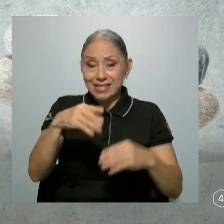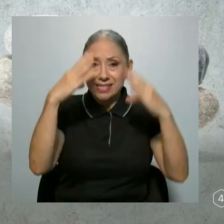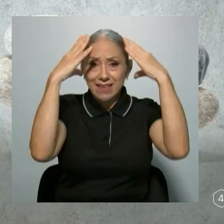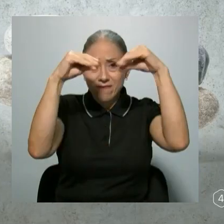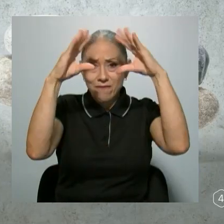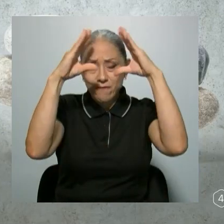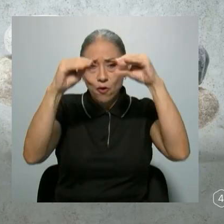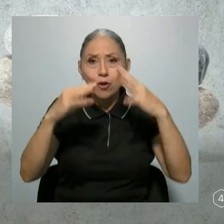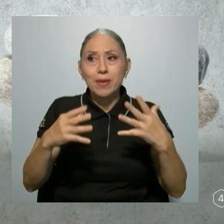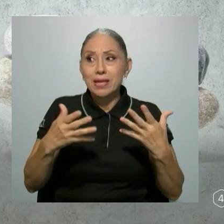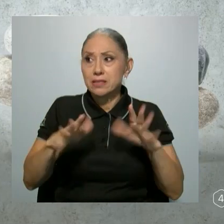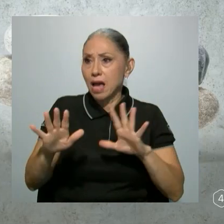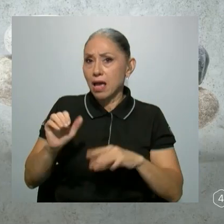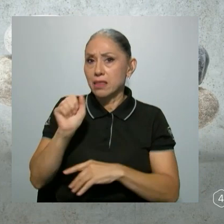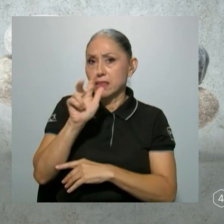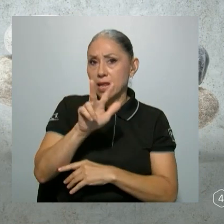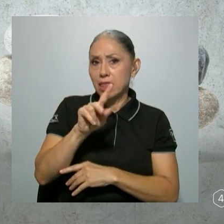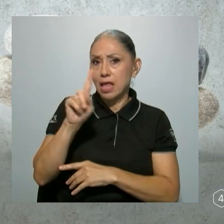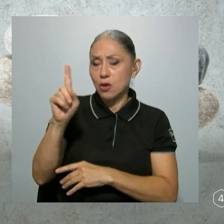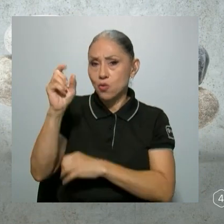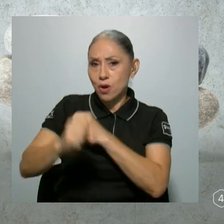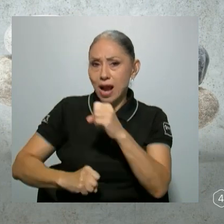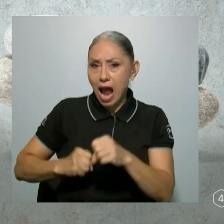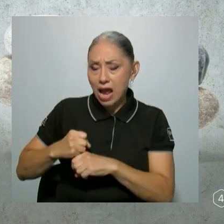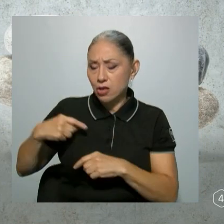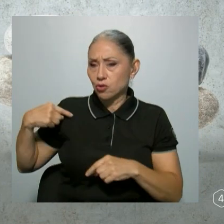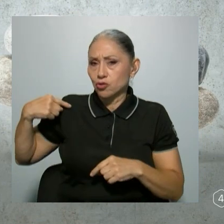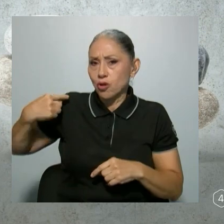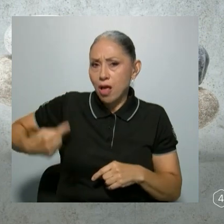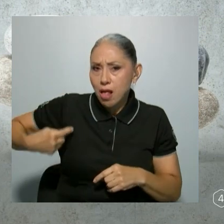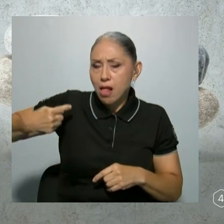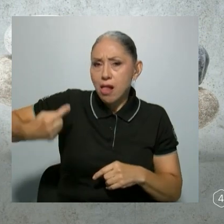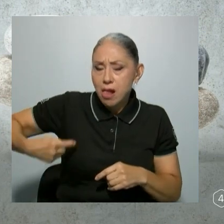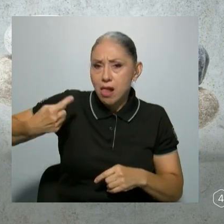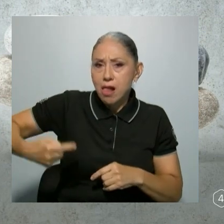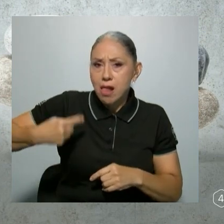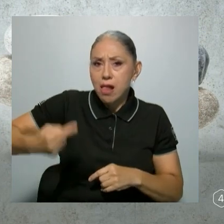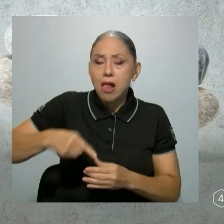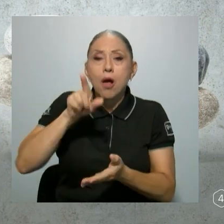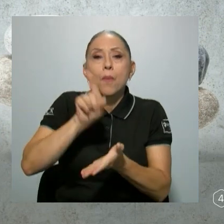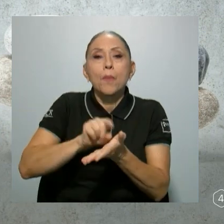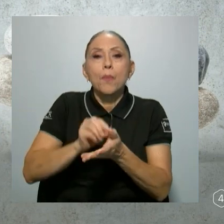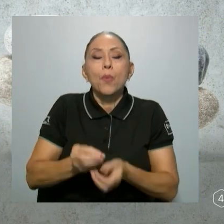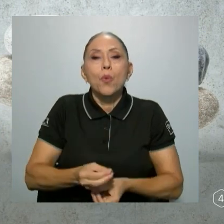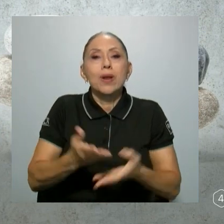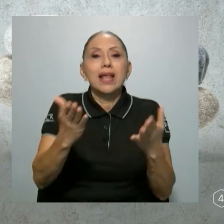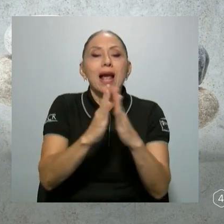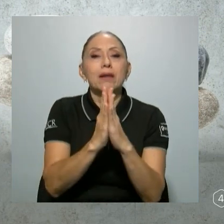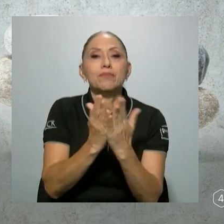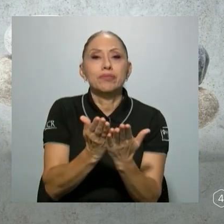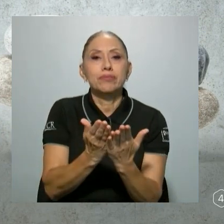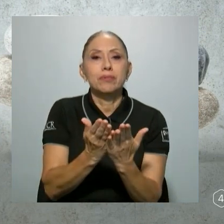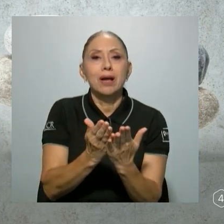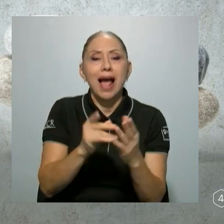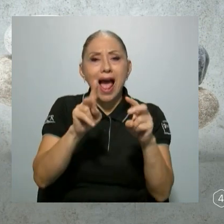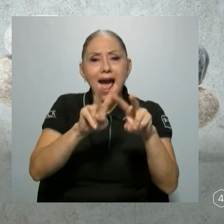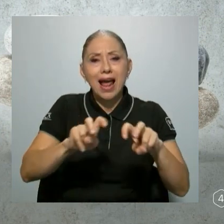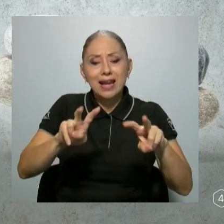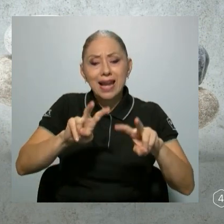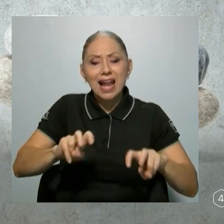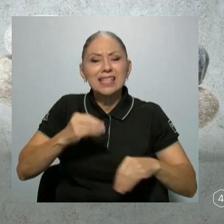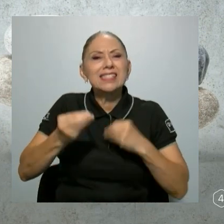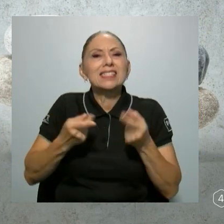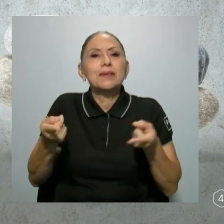tenemos 31 años de publicar de manera consecutiva un análisis sobre el desempeño del país, pero ese análisis no